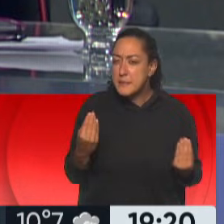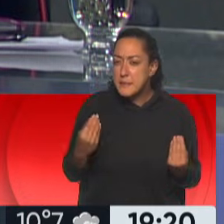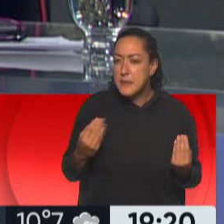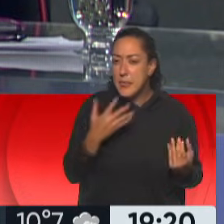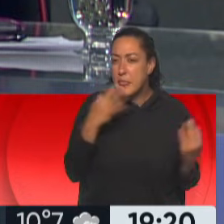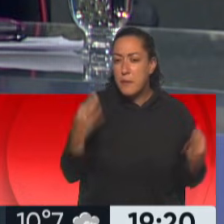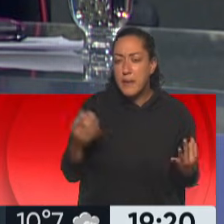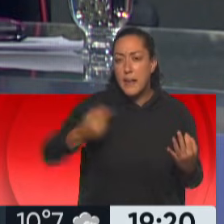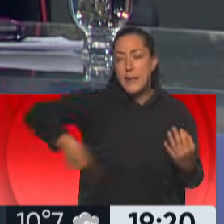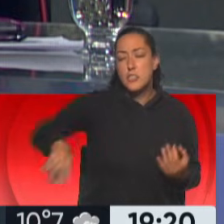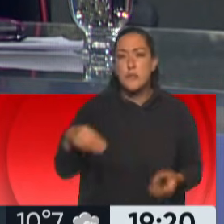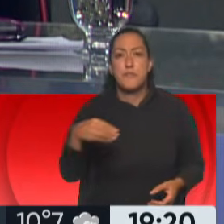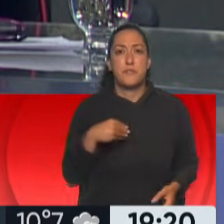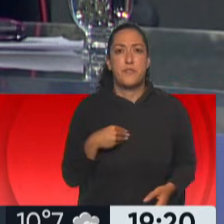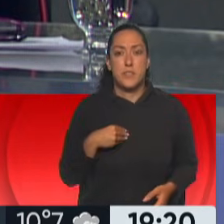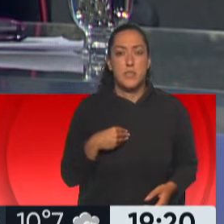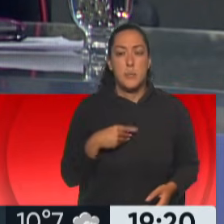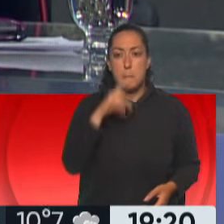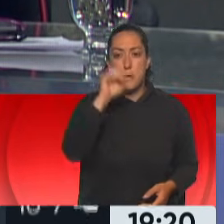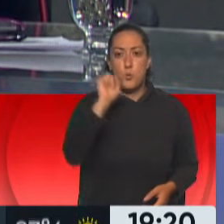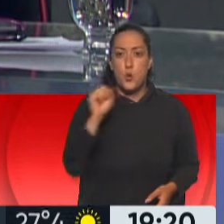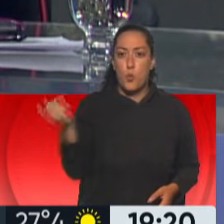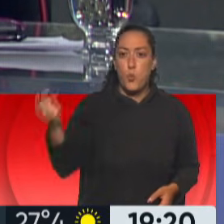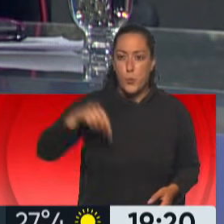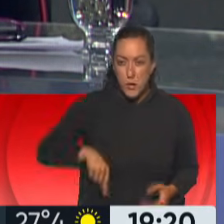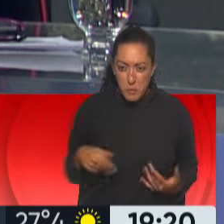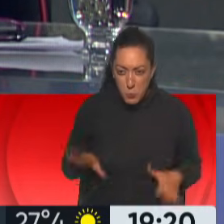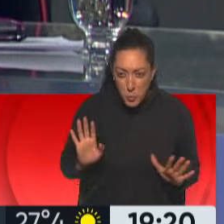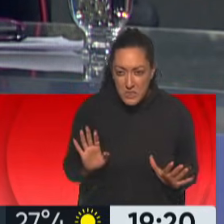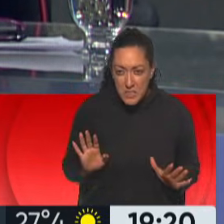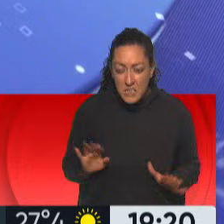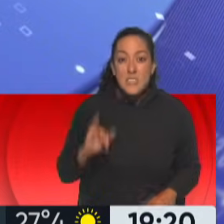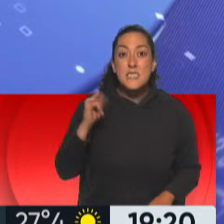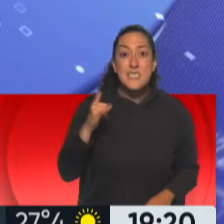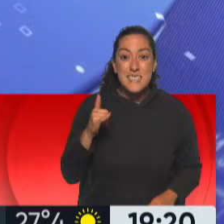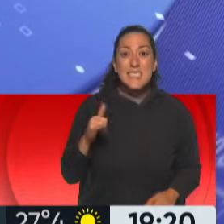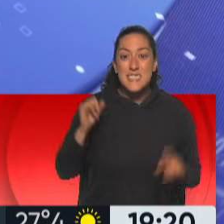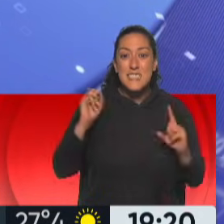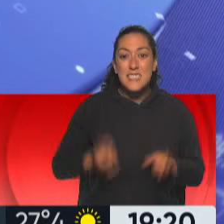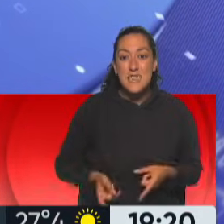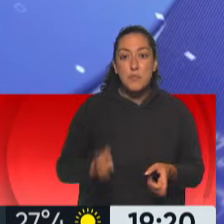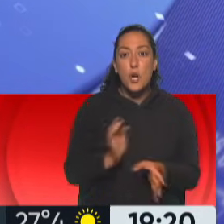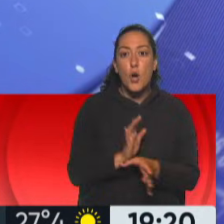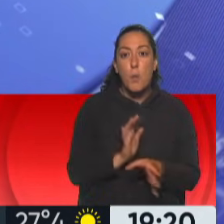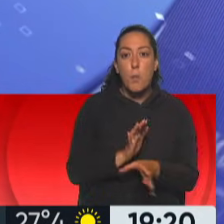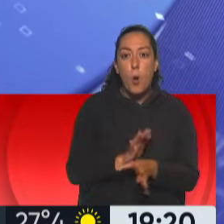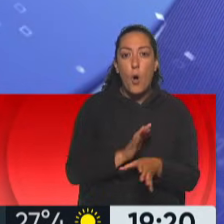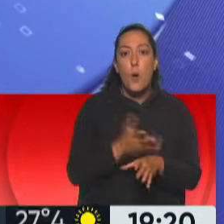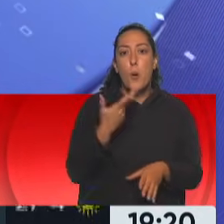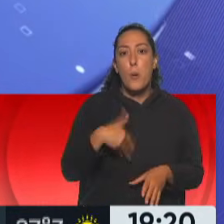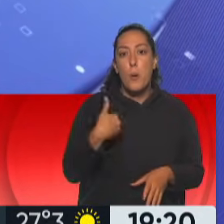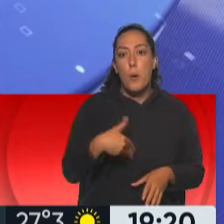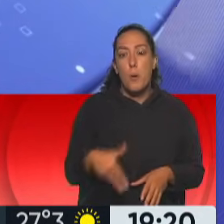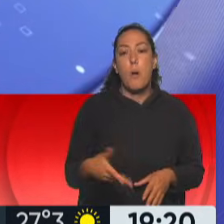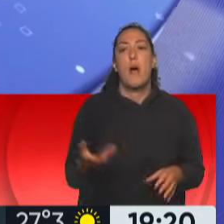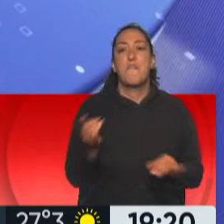estar esperanzados en que Maduro pueda ser liberado. Sí, y también dando a entender que se iban a conocer